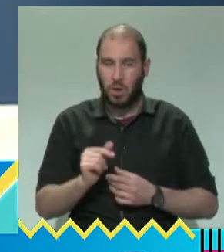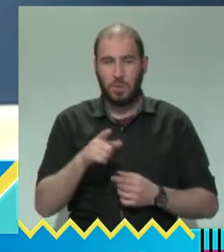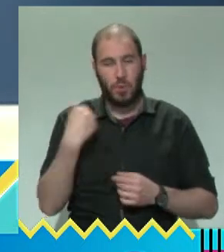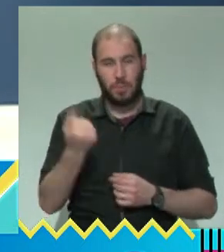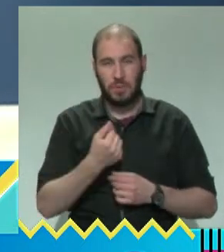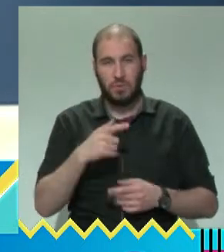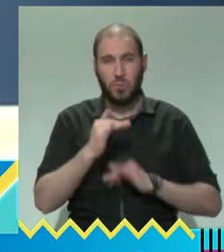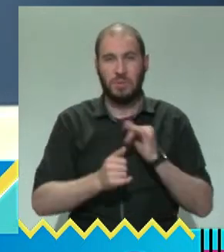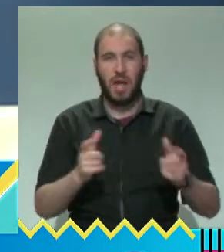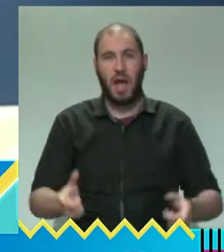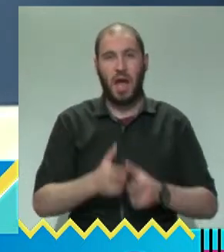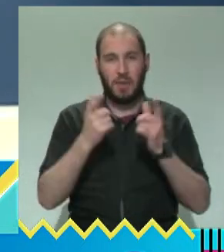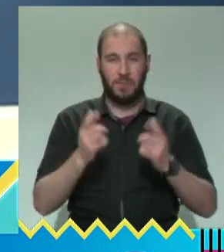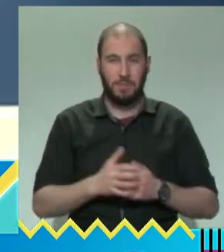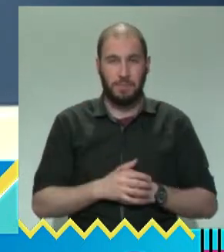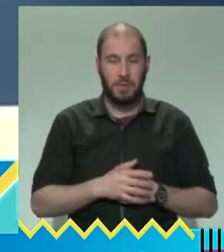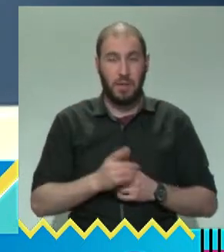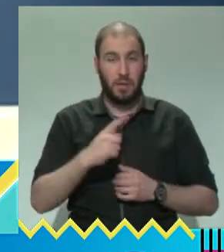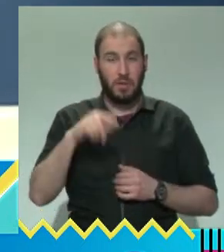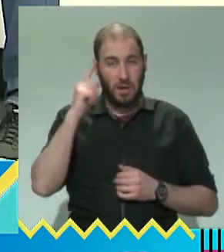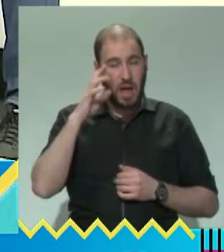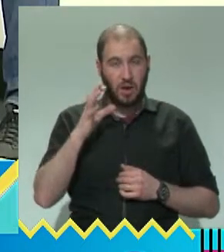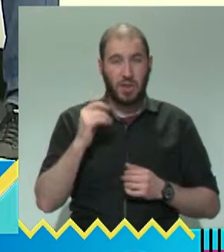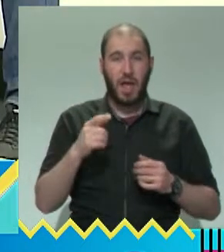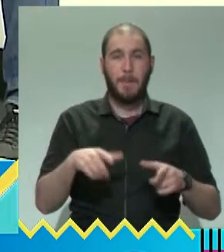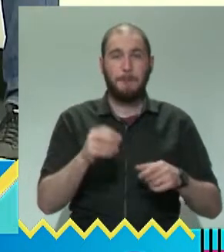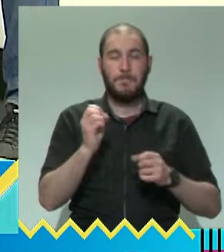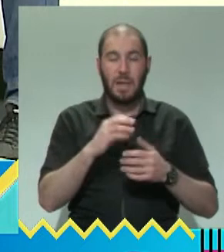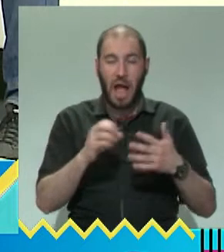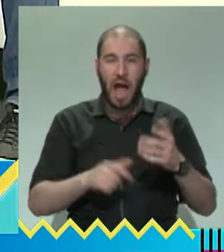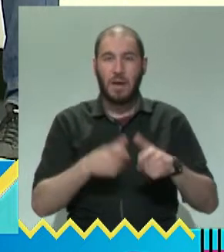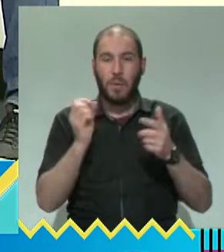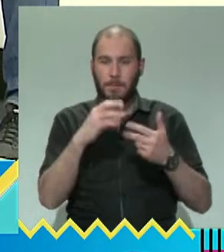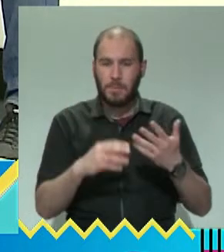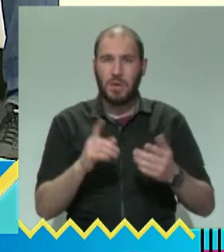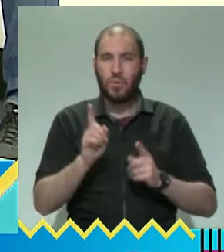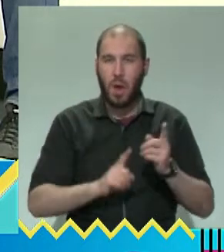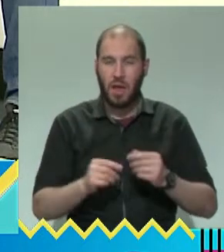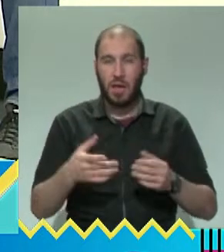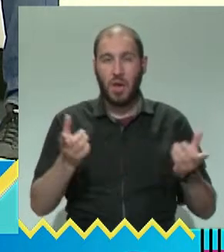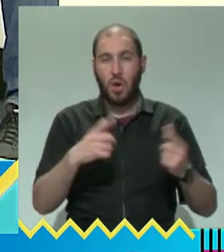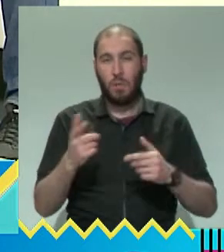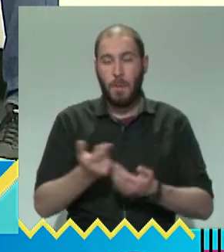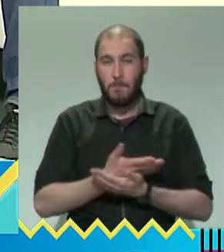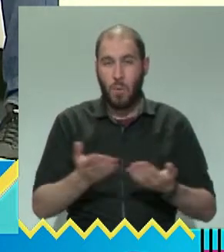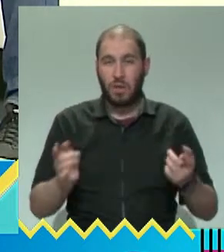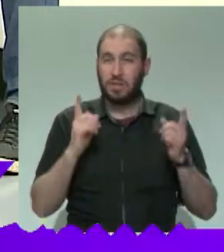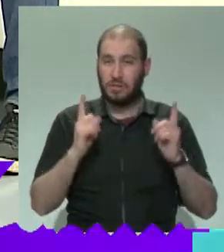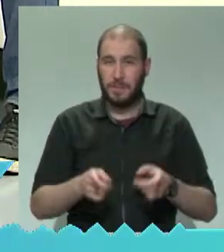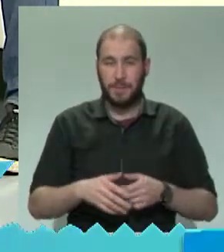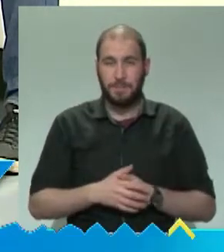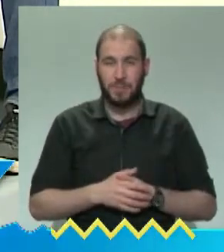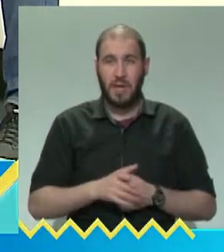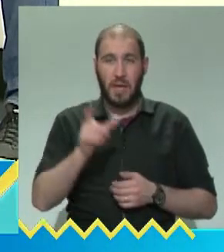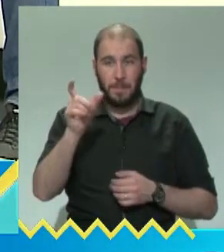central cuando hablamos de arbolado, ¿no? Bien, hay que tener en cuenta entonces las especies al momento de plantar, no solamente desde los organismos públicos, sino también de